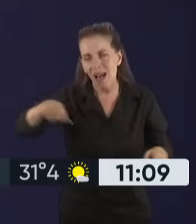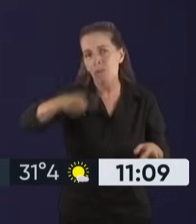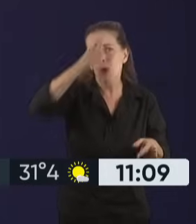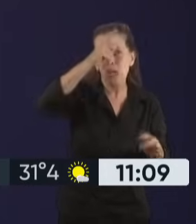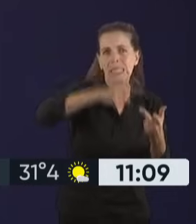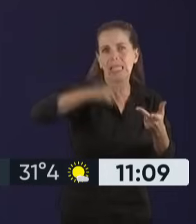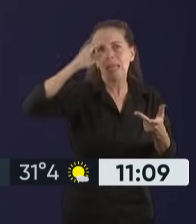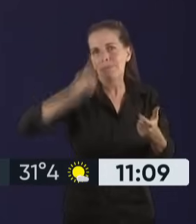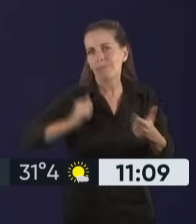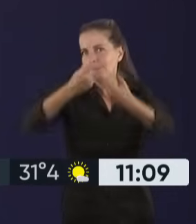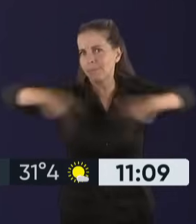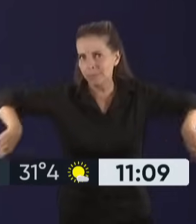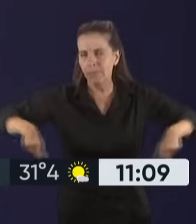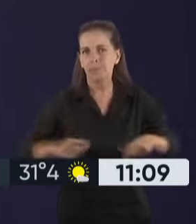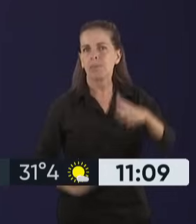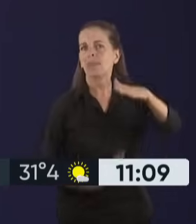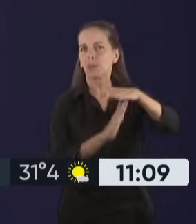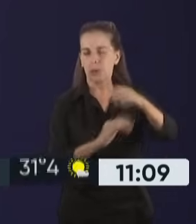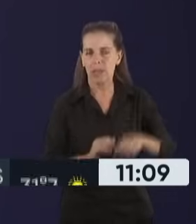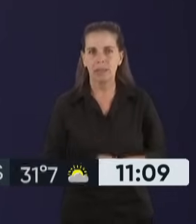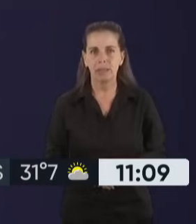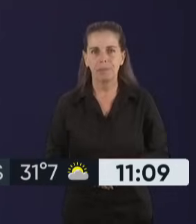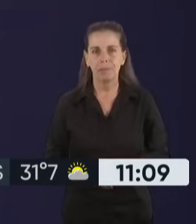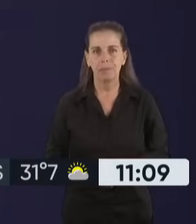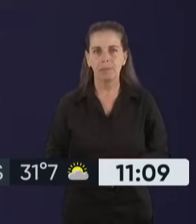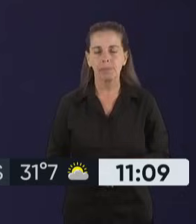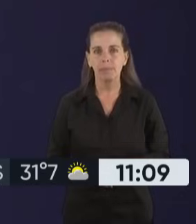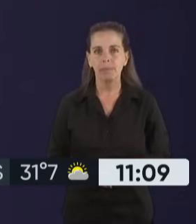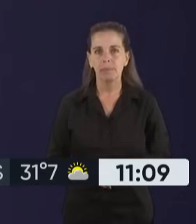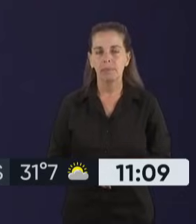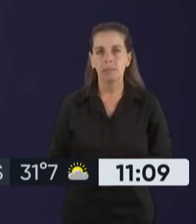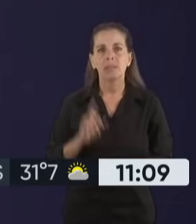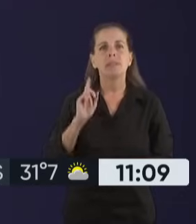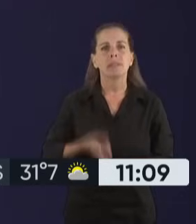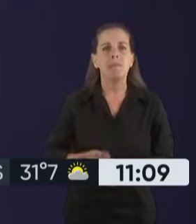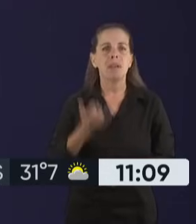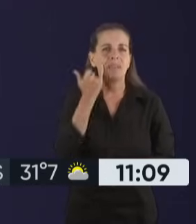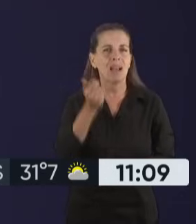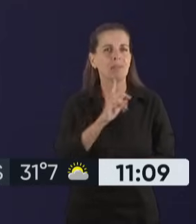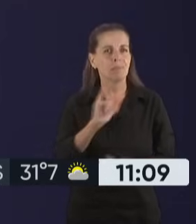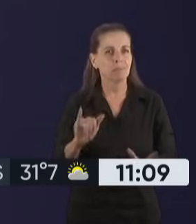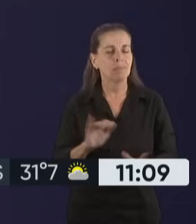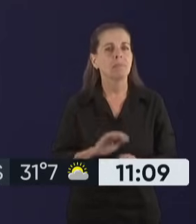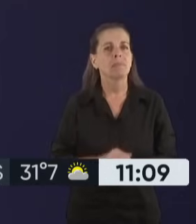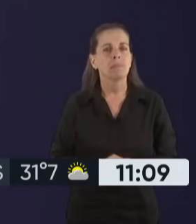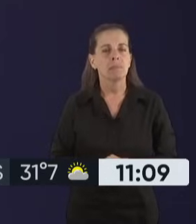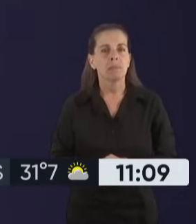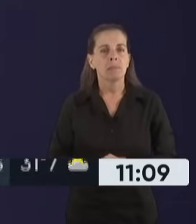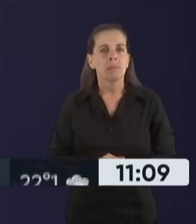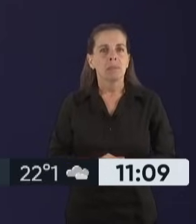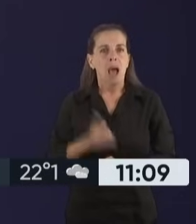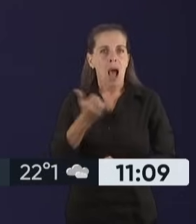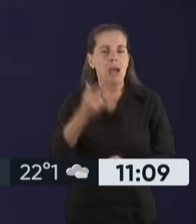diferentes fuerzas federales. Y además, bueno, como ya les había dicho, quedó en un